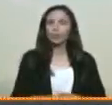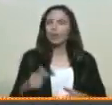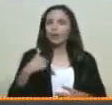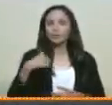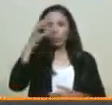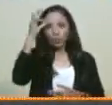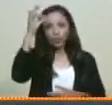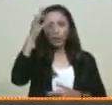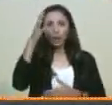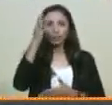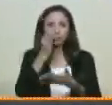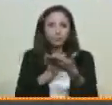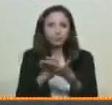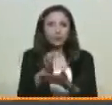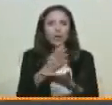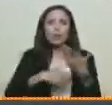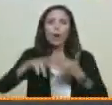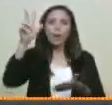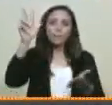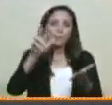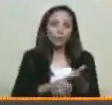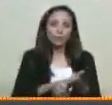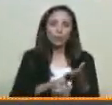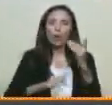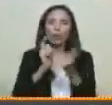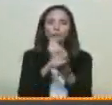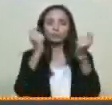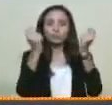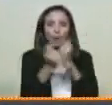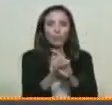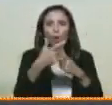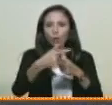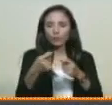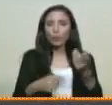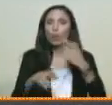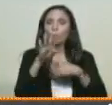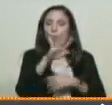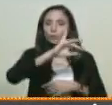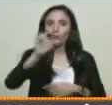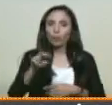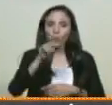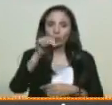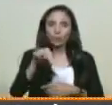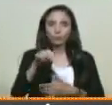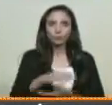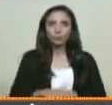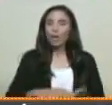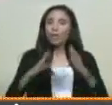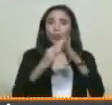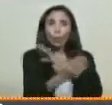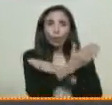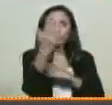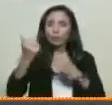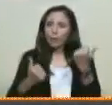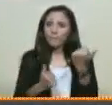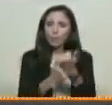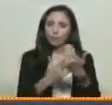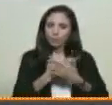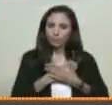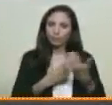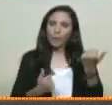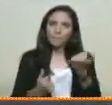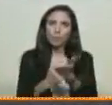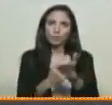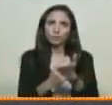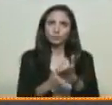creo, así lo apruebo, la reconversión monetaria. 4 de junio. Pido todo el apoyo de Venezuela,